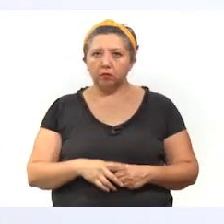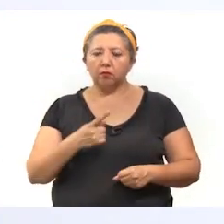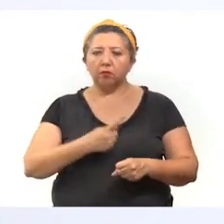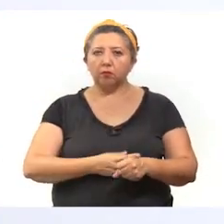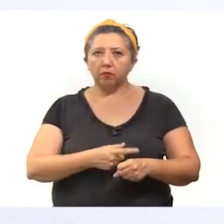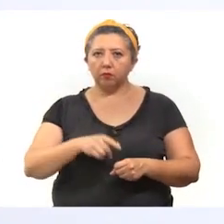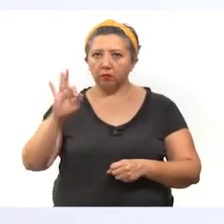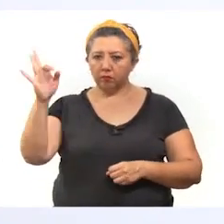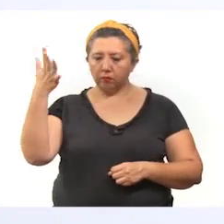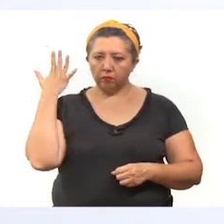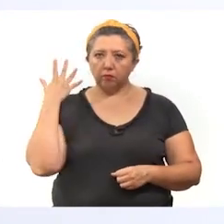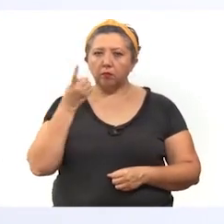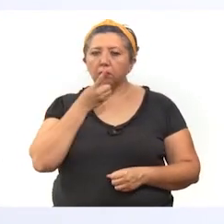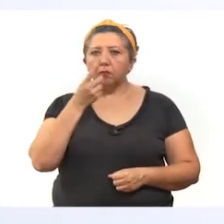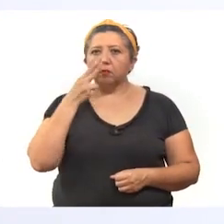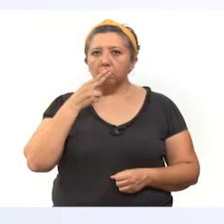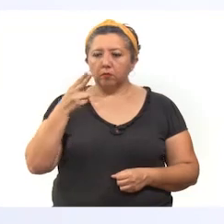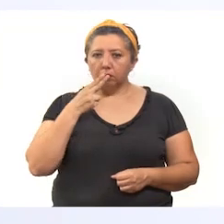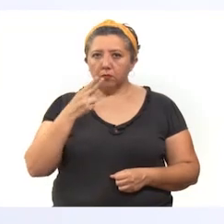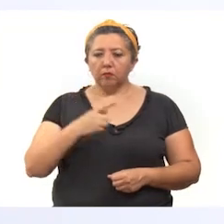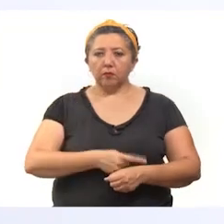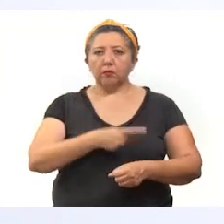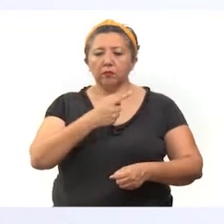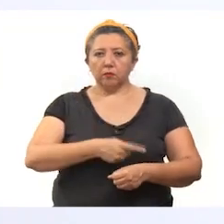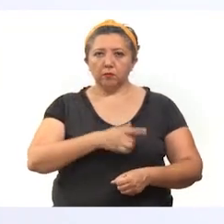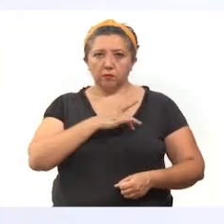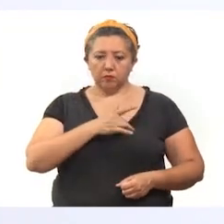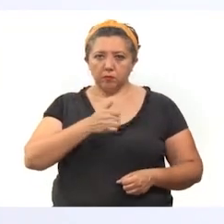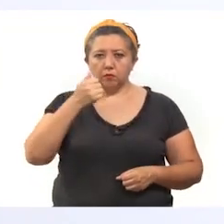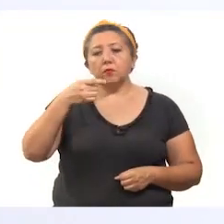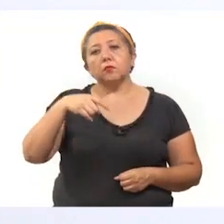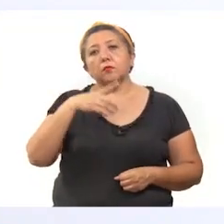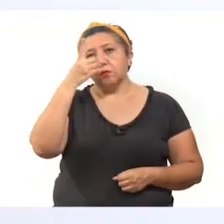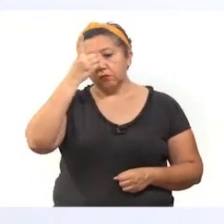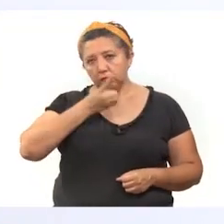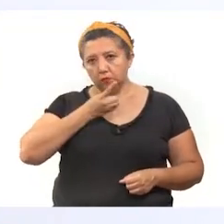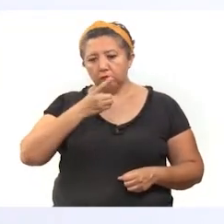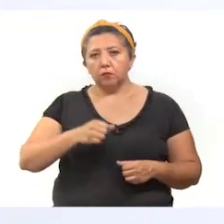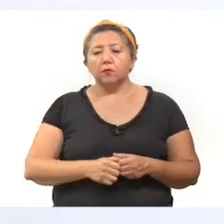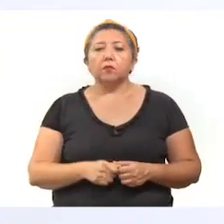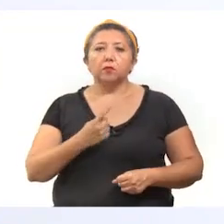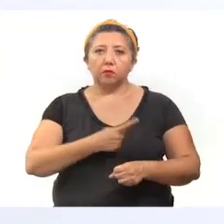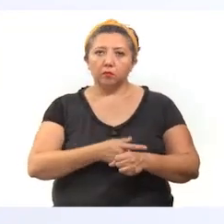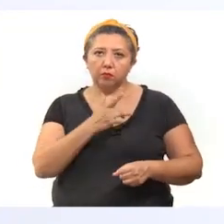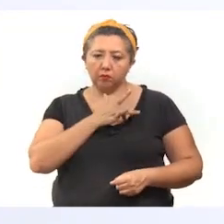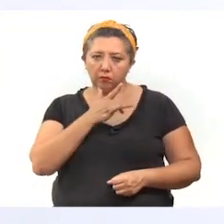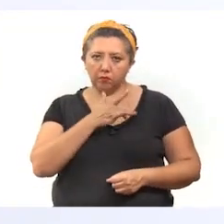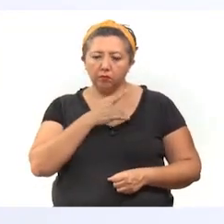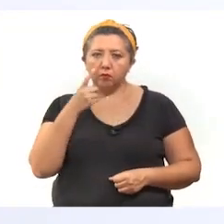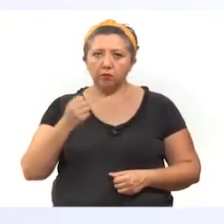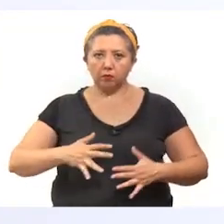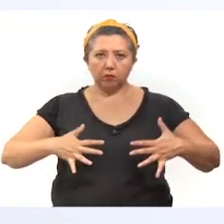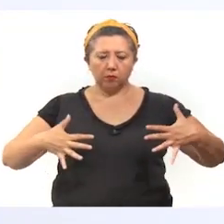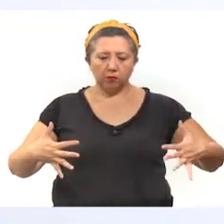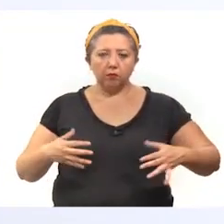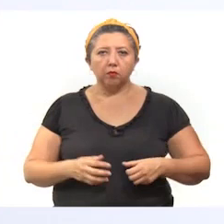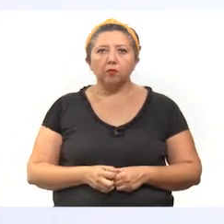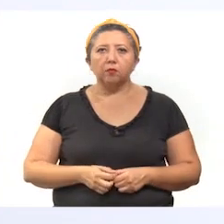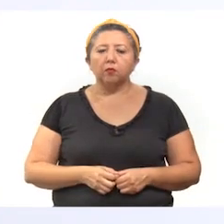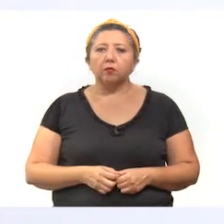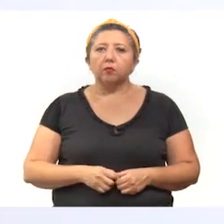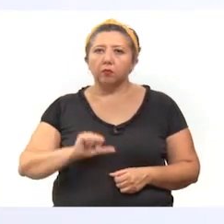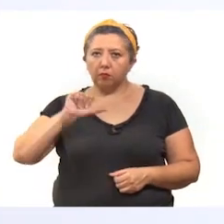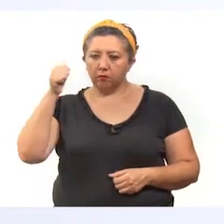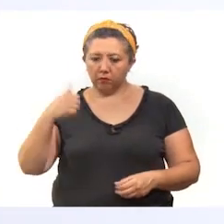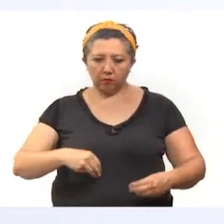años. Sus principales enfermedades fueron tabaquismo, hipertensión arterial, diabetes, inmunosupresión, enfermedad cardiovascular y